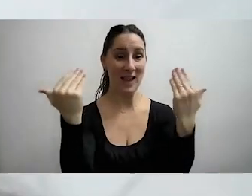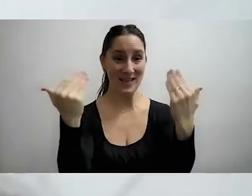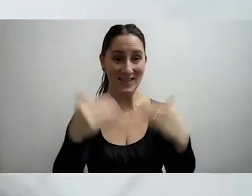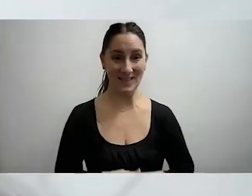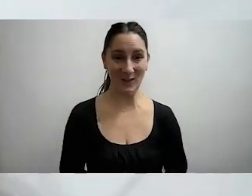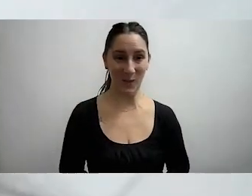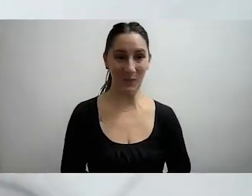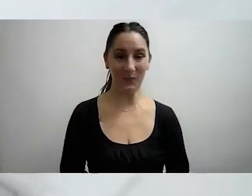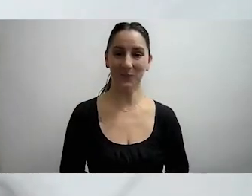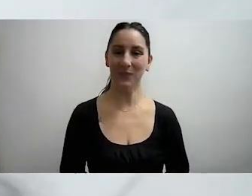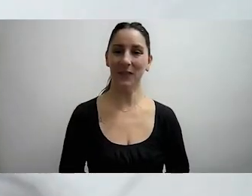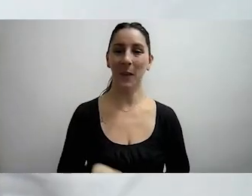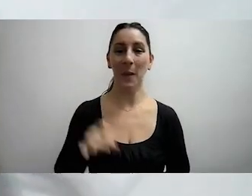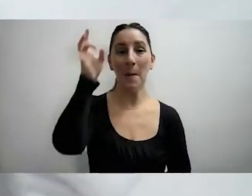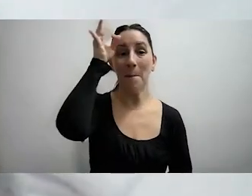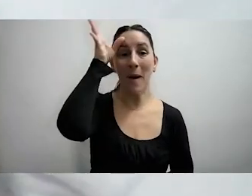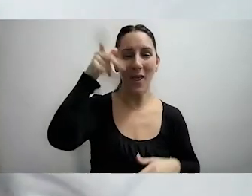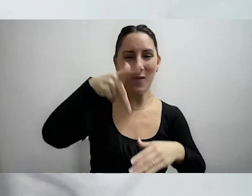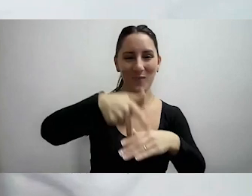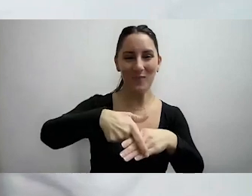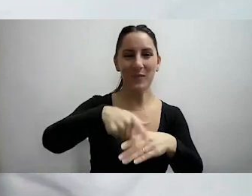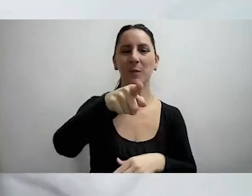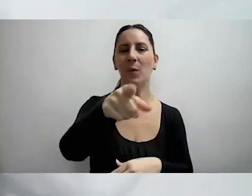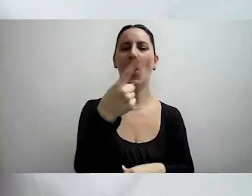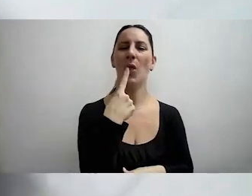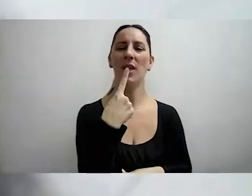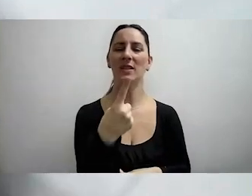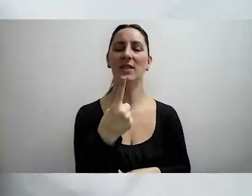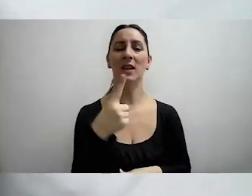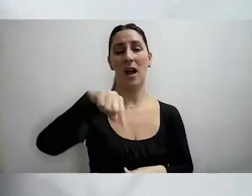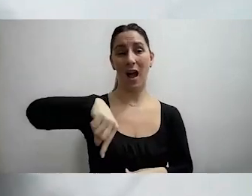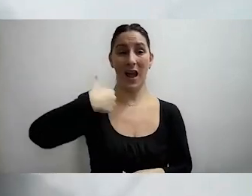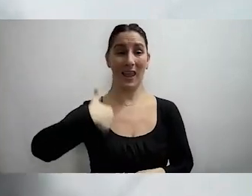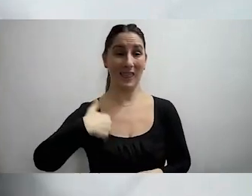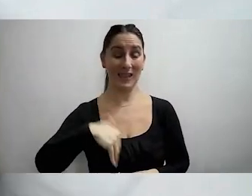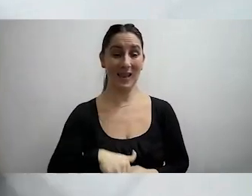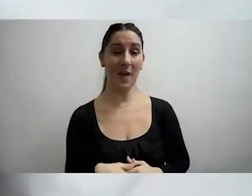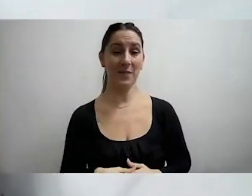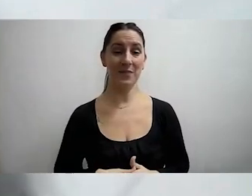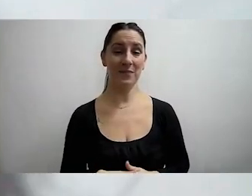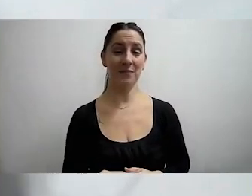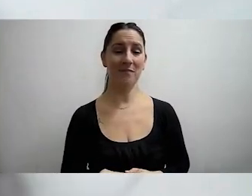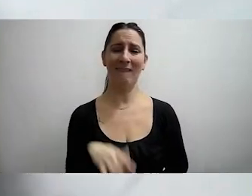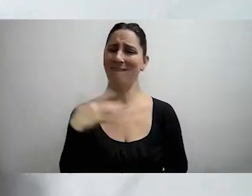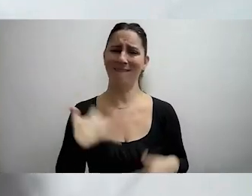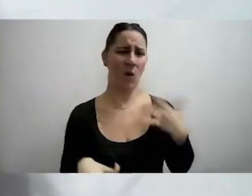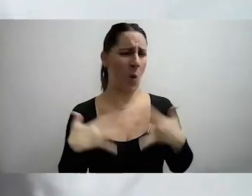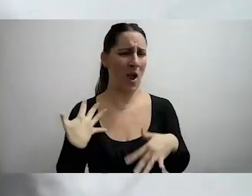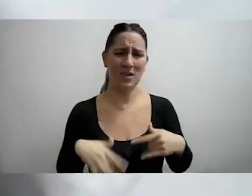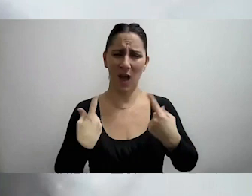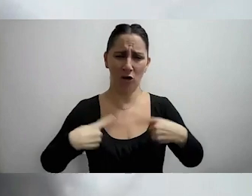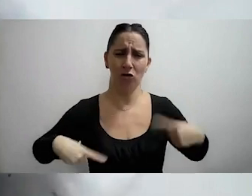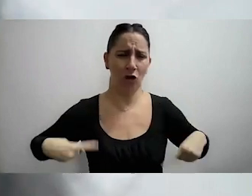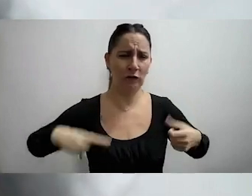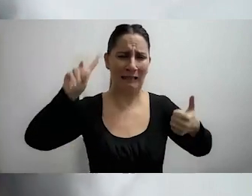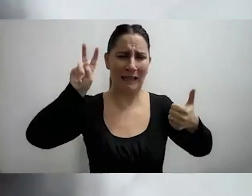súper... una pequeña Sí, interrupción. Cuando vos decís en nuestro país tenemos urgencias, y es cierto,